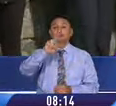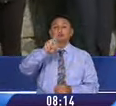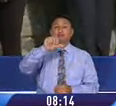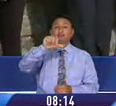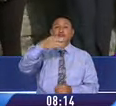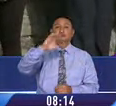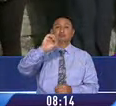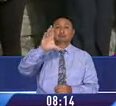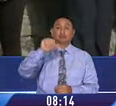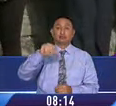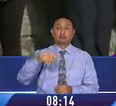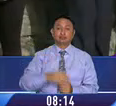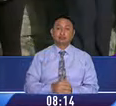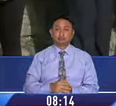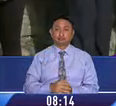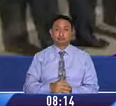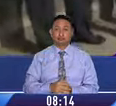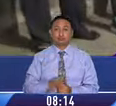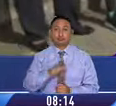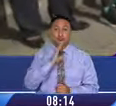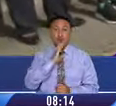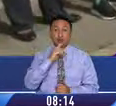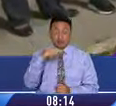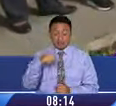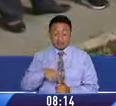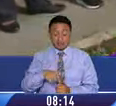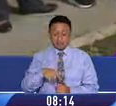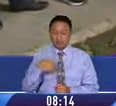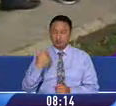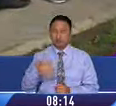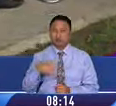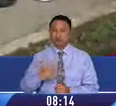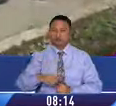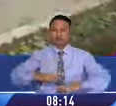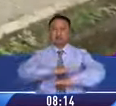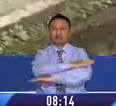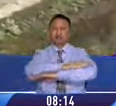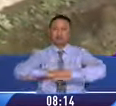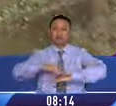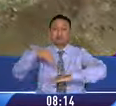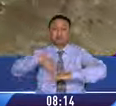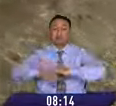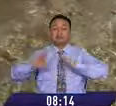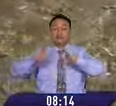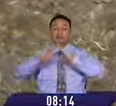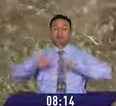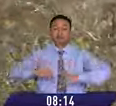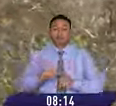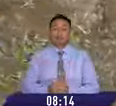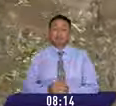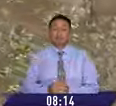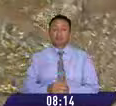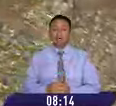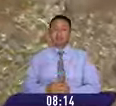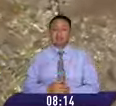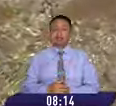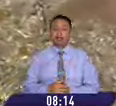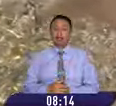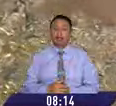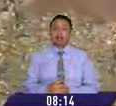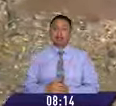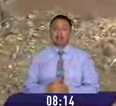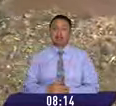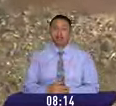cómo se encuentra la acumulación de agua en la vía, en las veredas y también en las viviendas. Mi señora, muy buenos días. ¿Qué les han dicho a ustedes